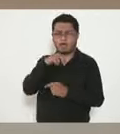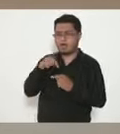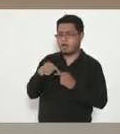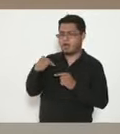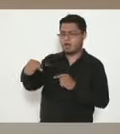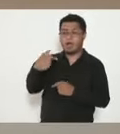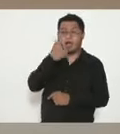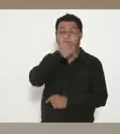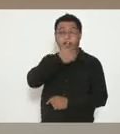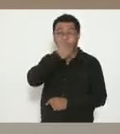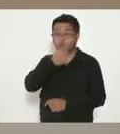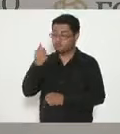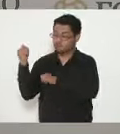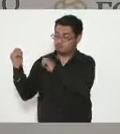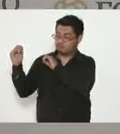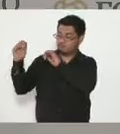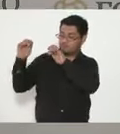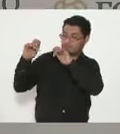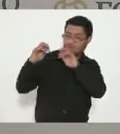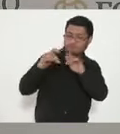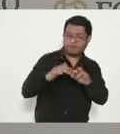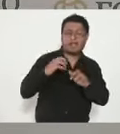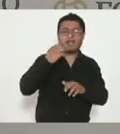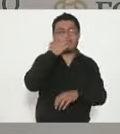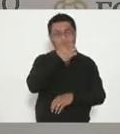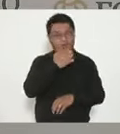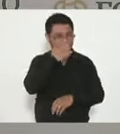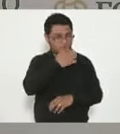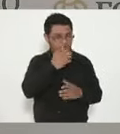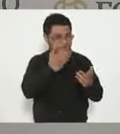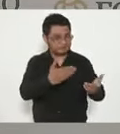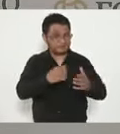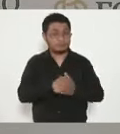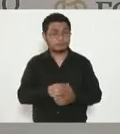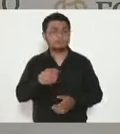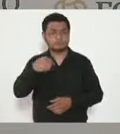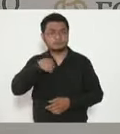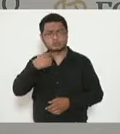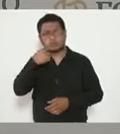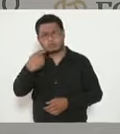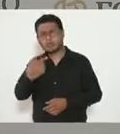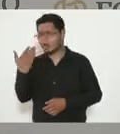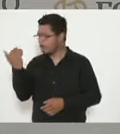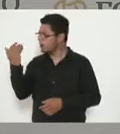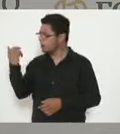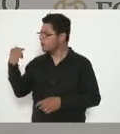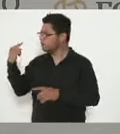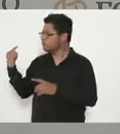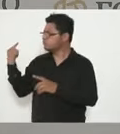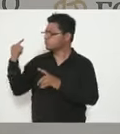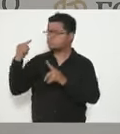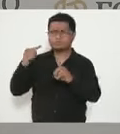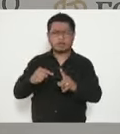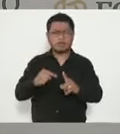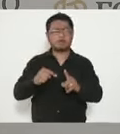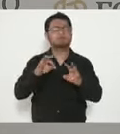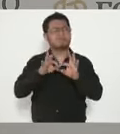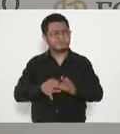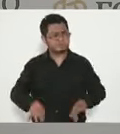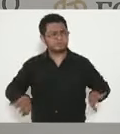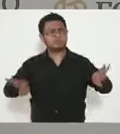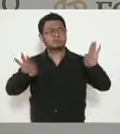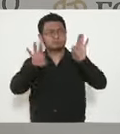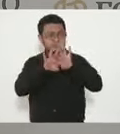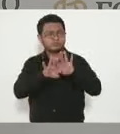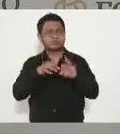estudiantes regresar a clases, porque como lo vengo diciendo, es muy importante la educación presencial.